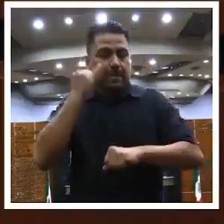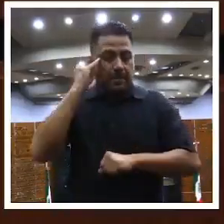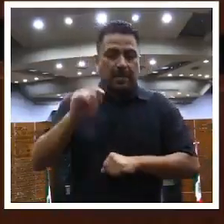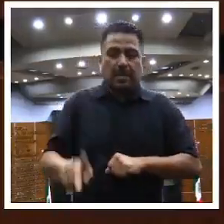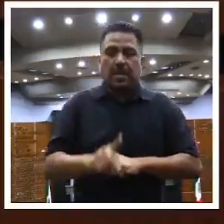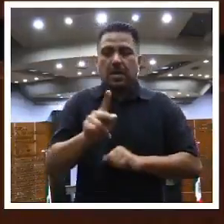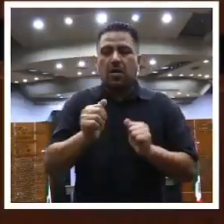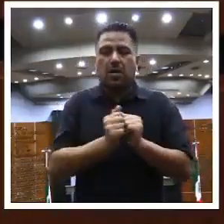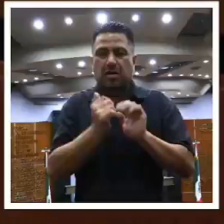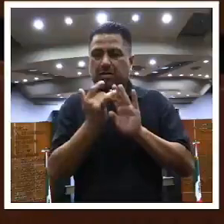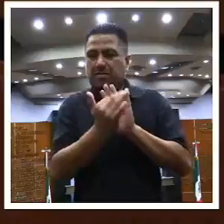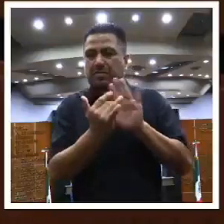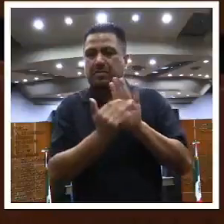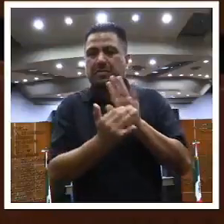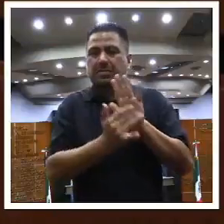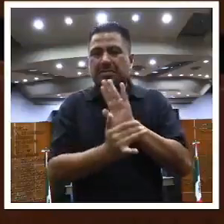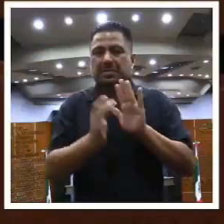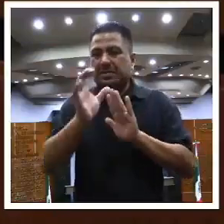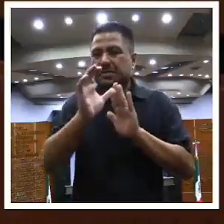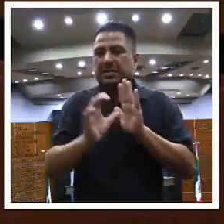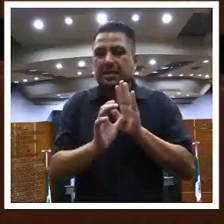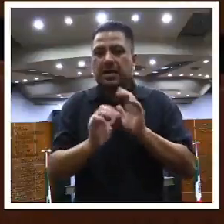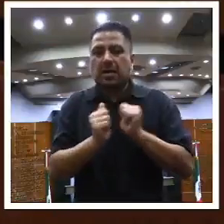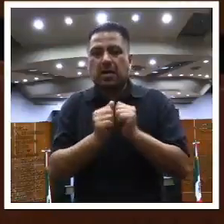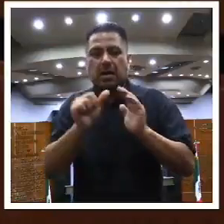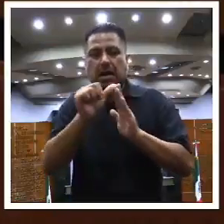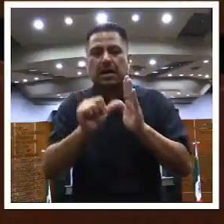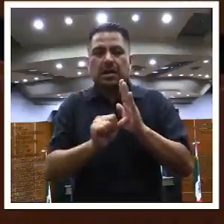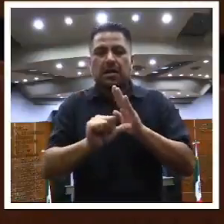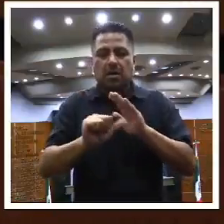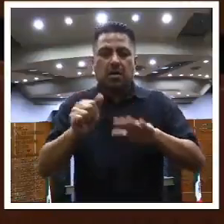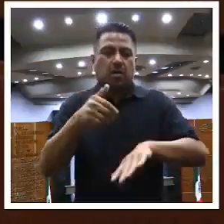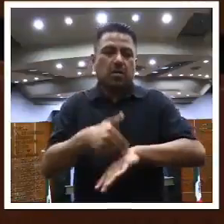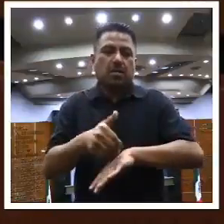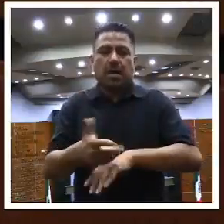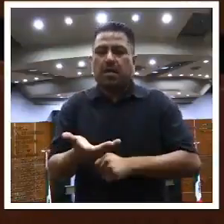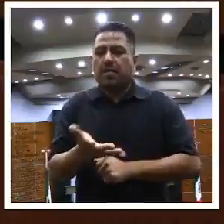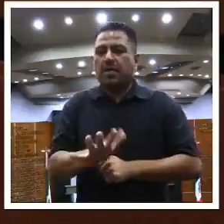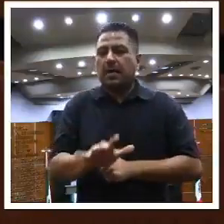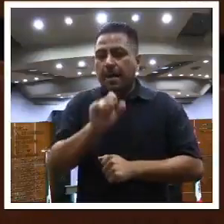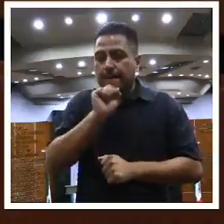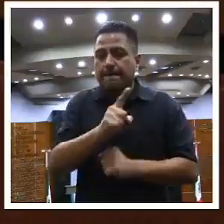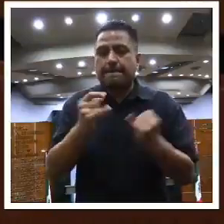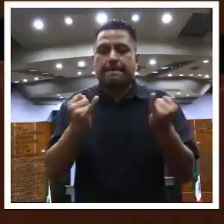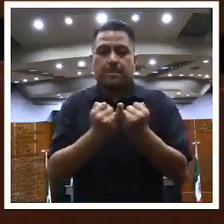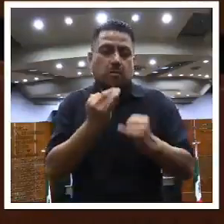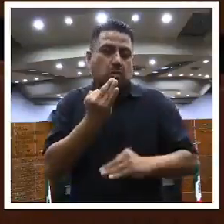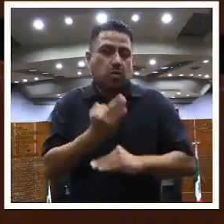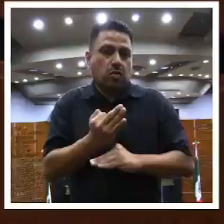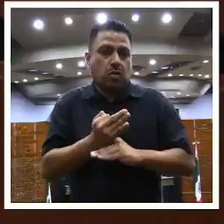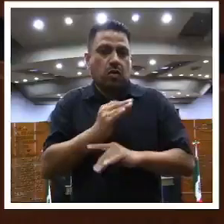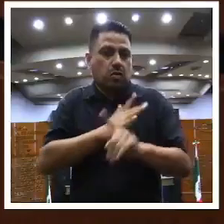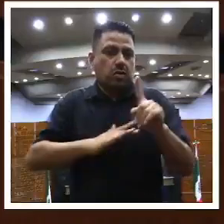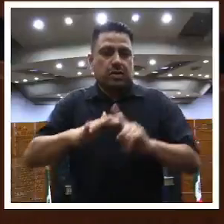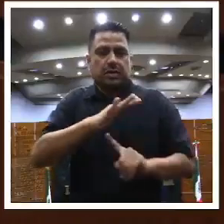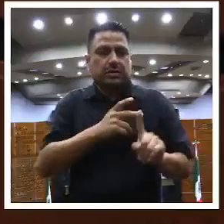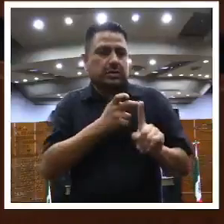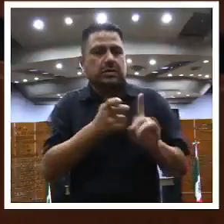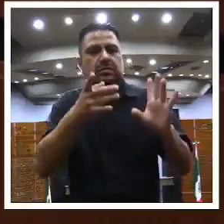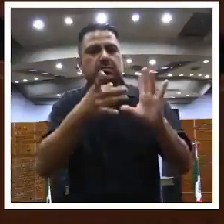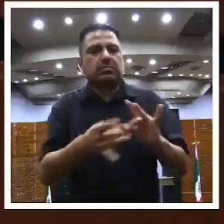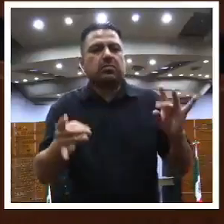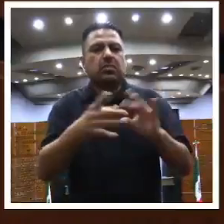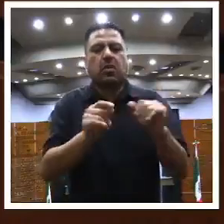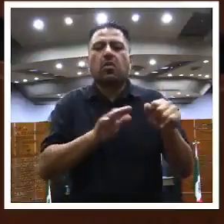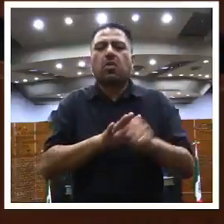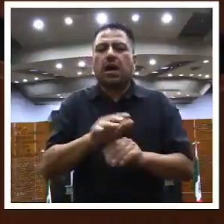texto constitucional, que recayó en el contenido del artículo 10, mismo que para el caso que nos ocupa en su contexto señalaba lo